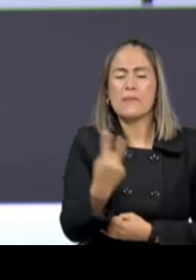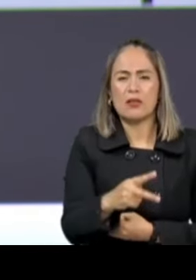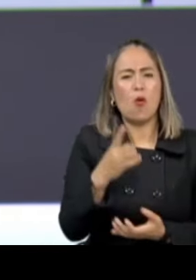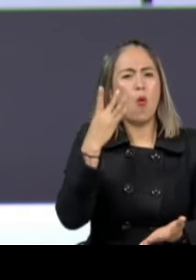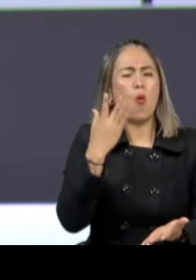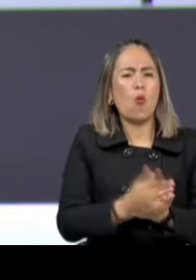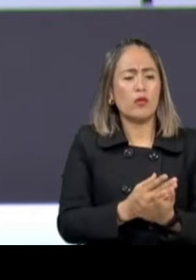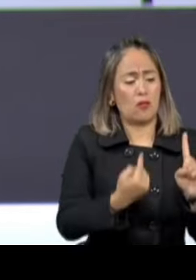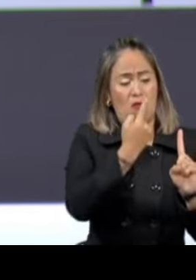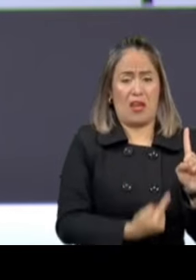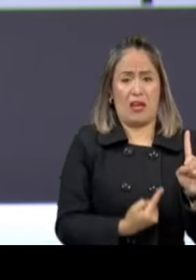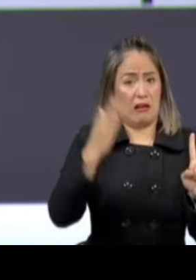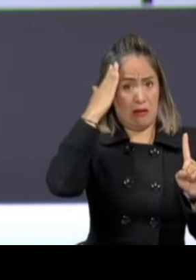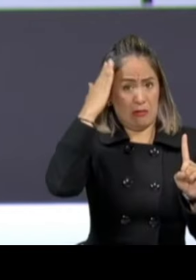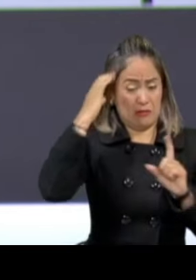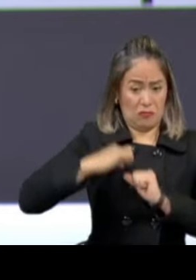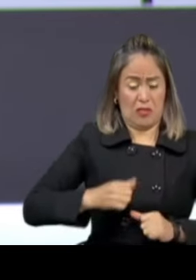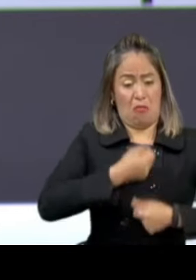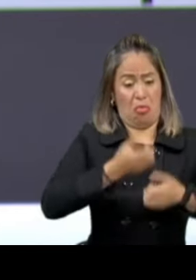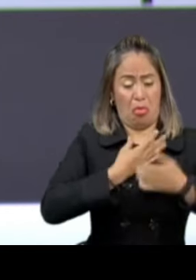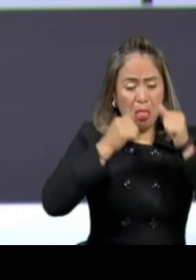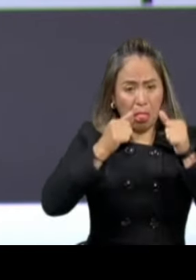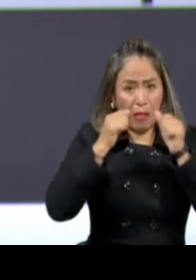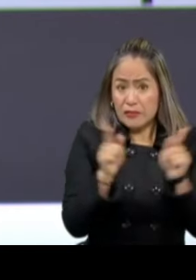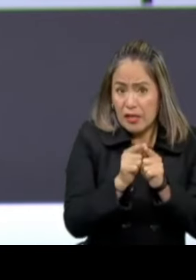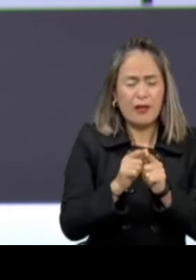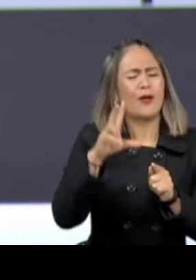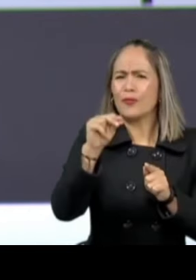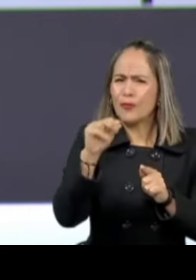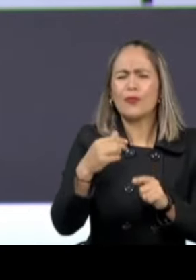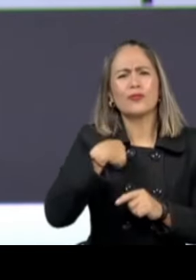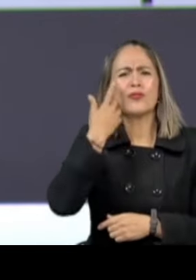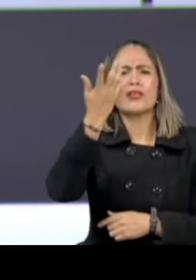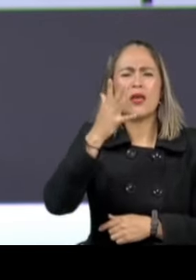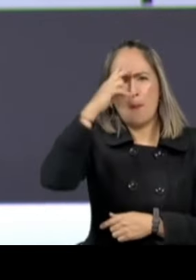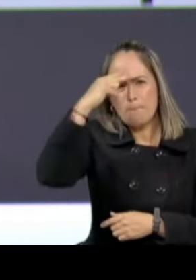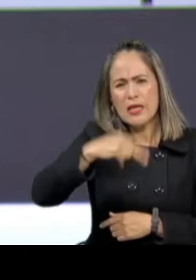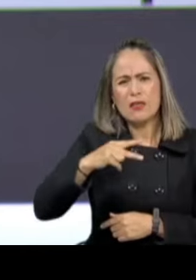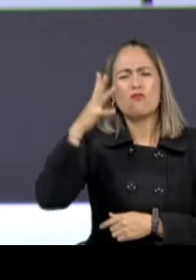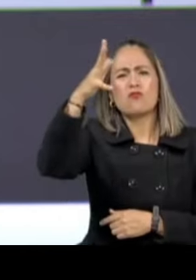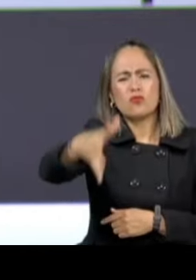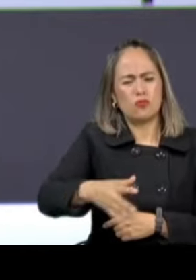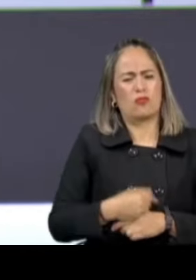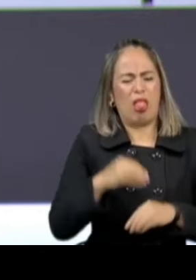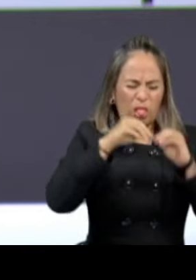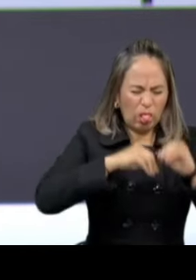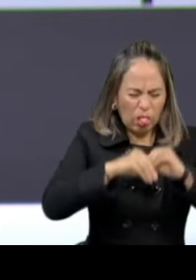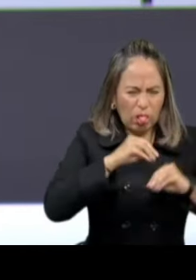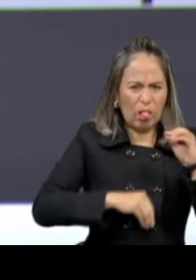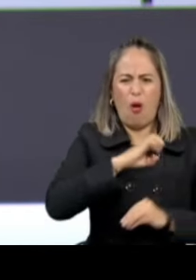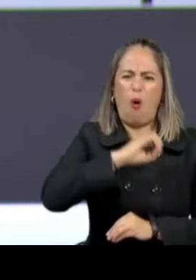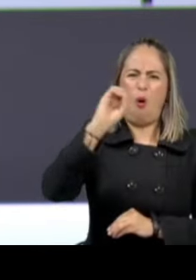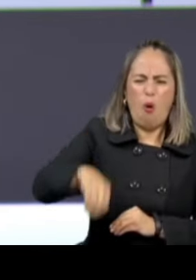escuchar el monólogo del katani Yo quiero un México donde la máxima Tribuna política no use su voz para sembrar el odio y la discordia